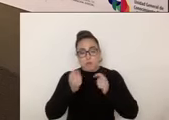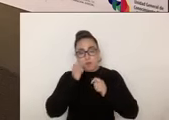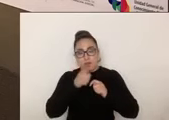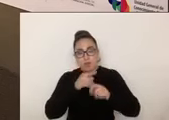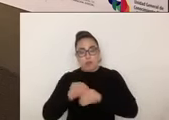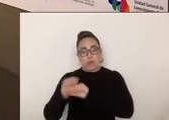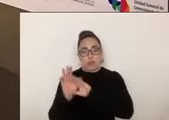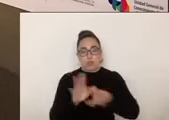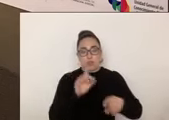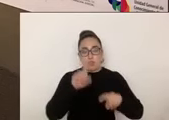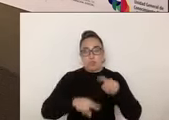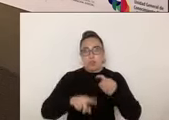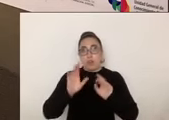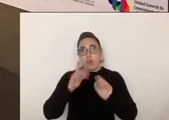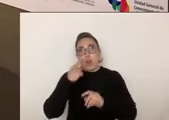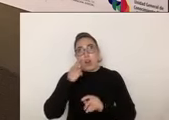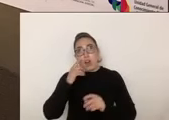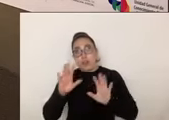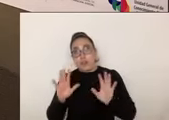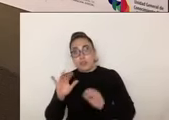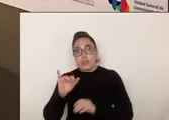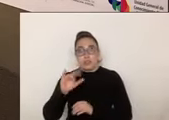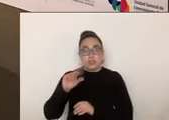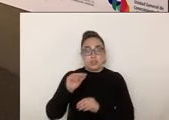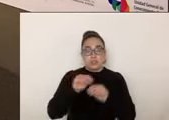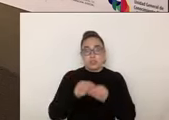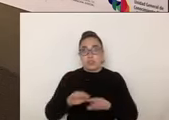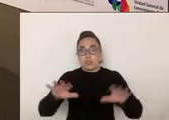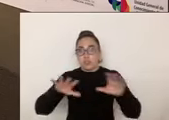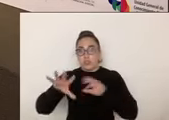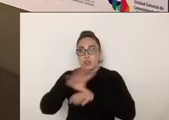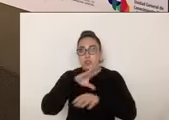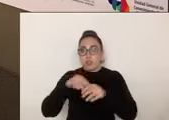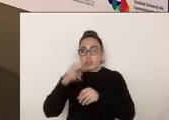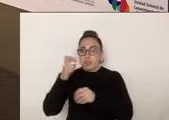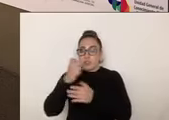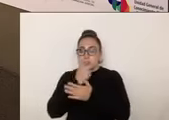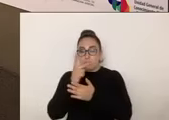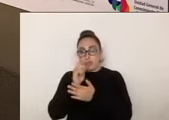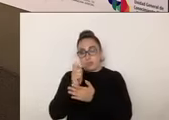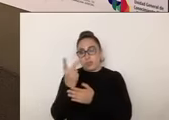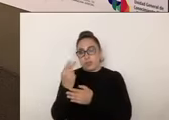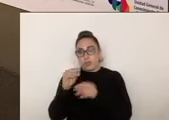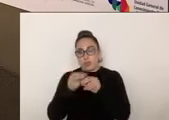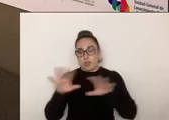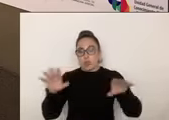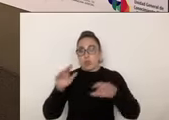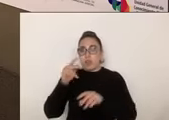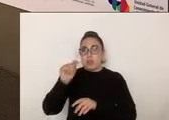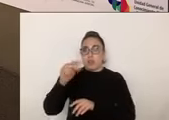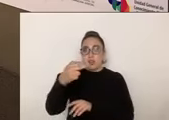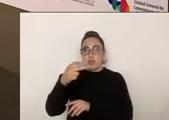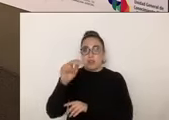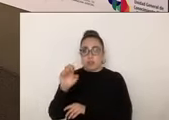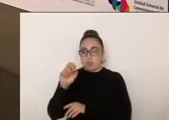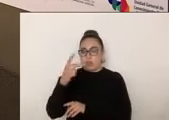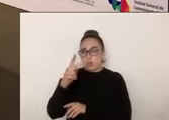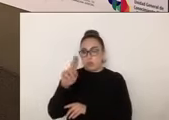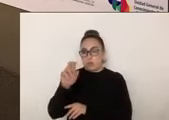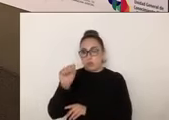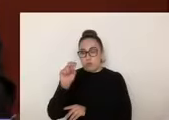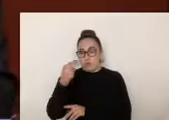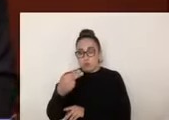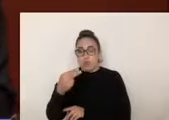hacer spoiler, a lo mejor ni siquiera sale la escena final de el push, el empujón, pero es impresionante el que este señor que